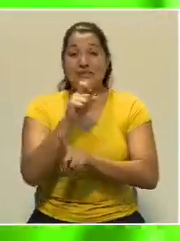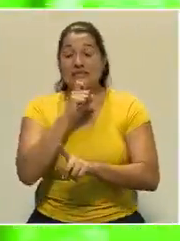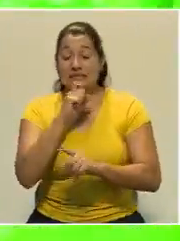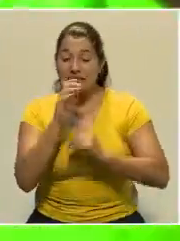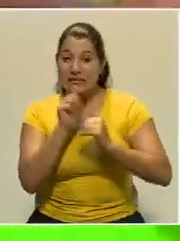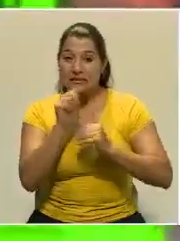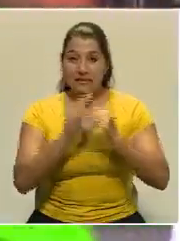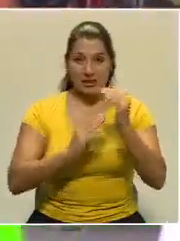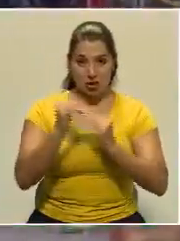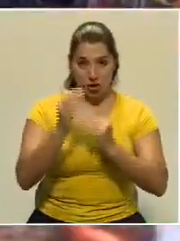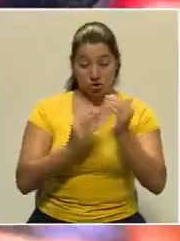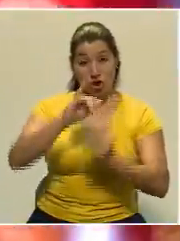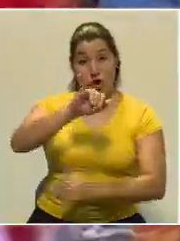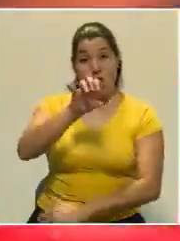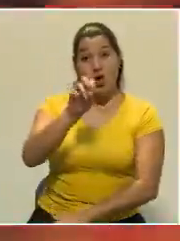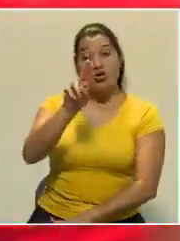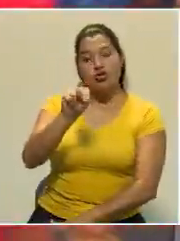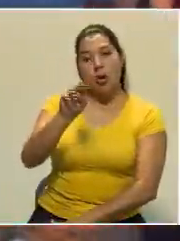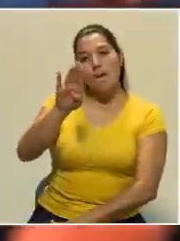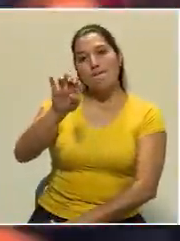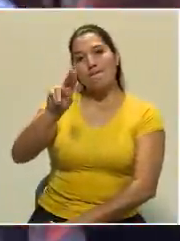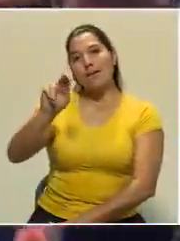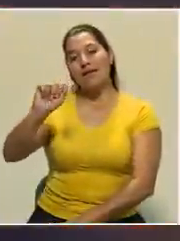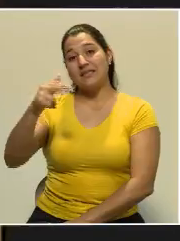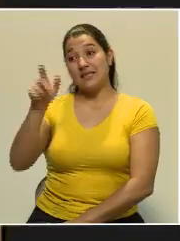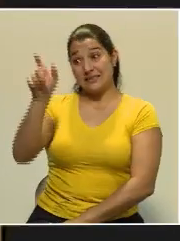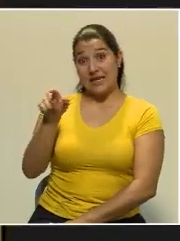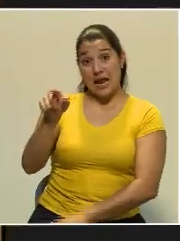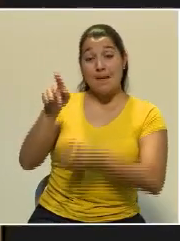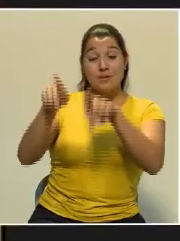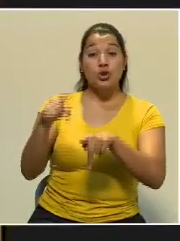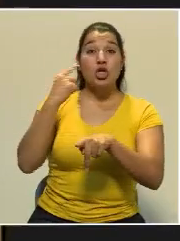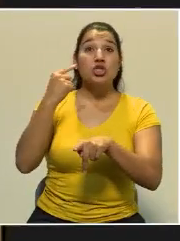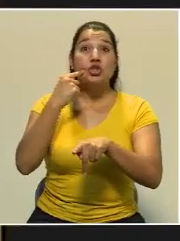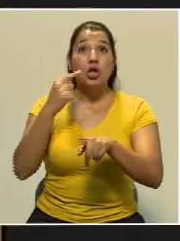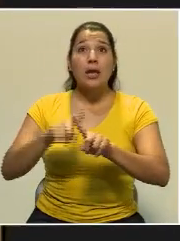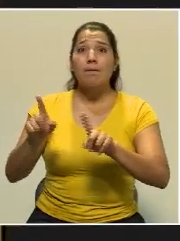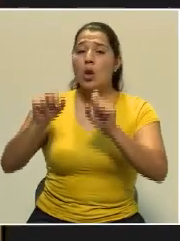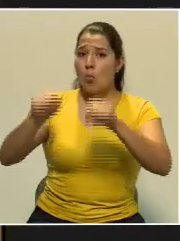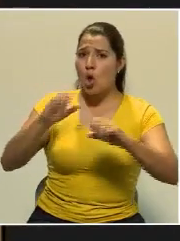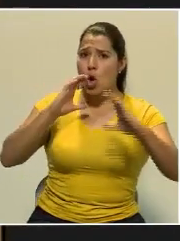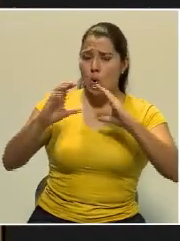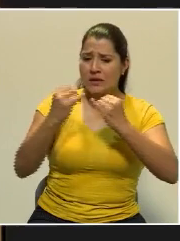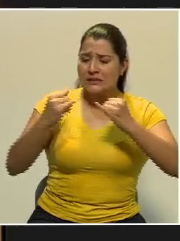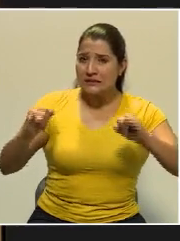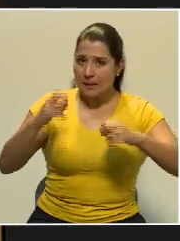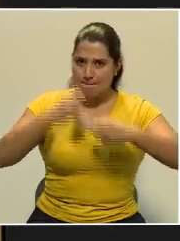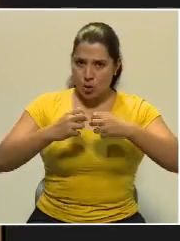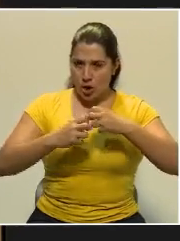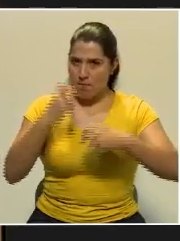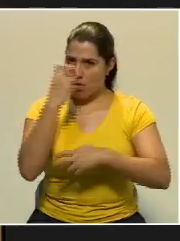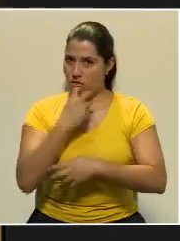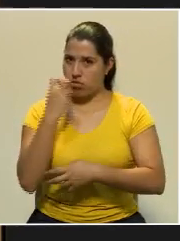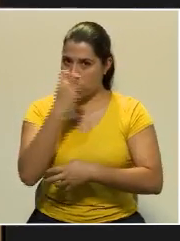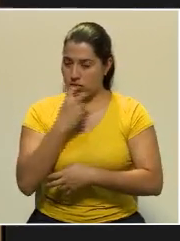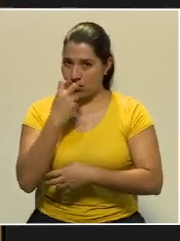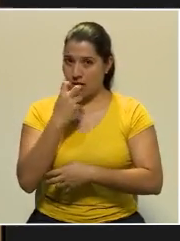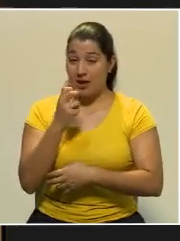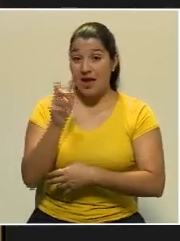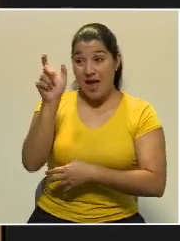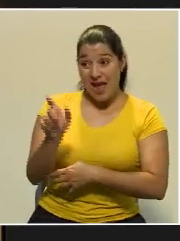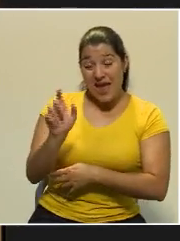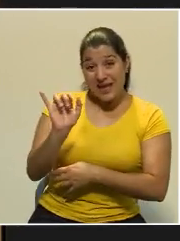incómodas. John Benach es uno de ellos. Él es una persona sorda. Sin embargo, puede comunicarse sin problemas mediante la lectura de labios.